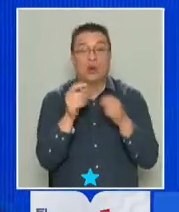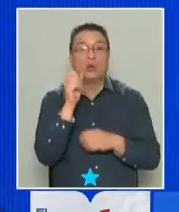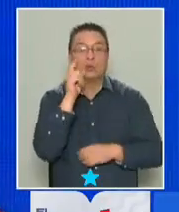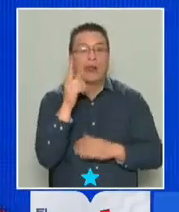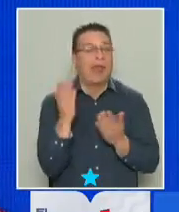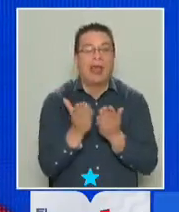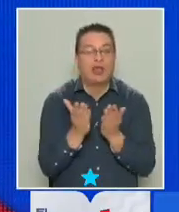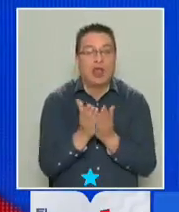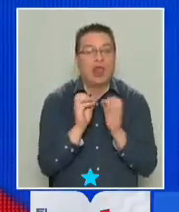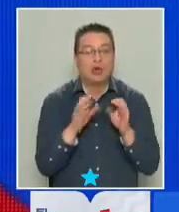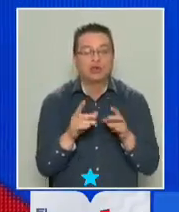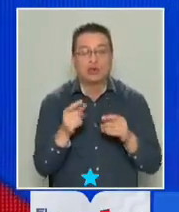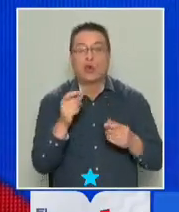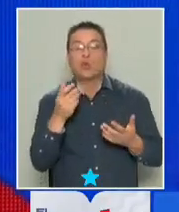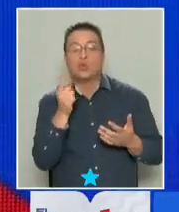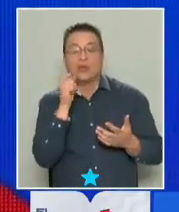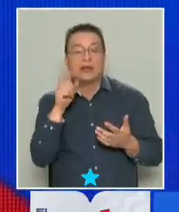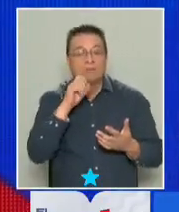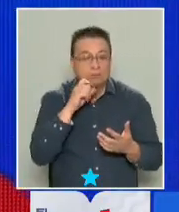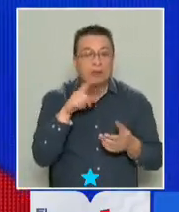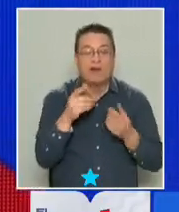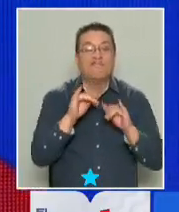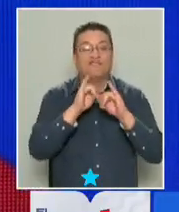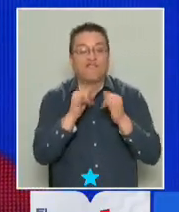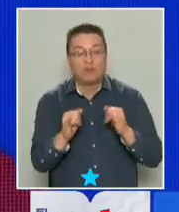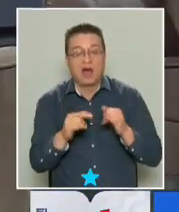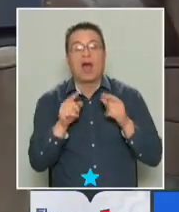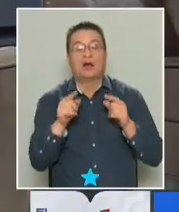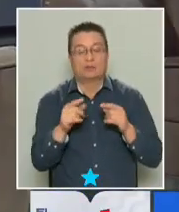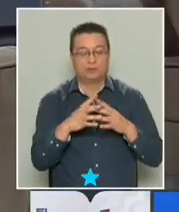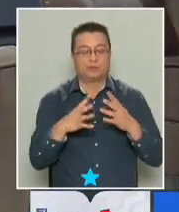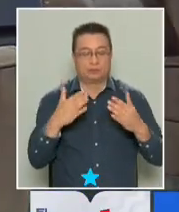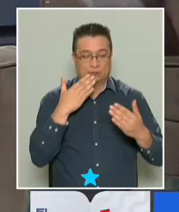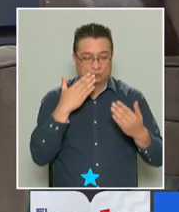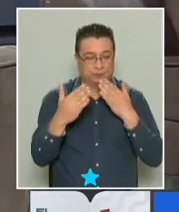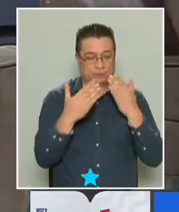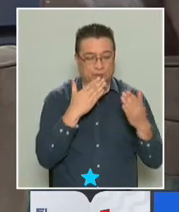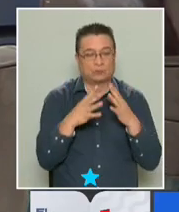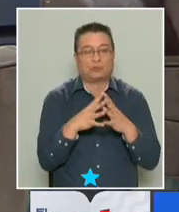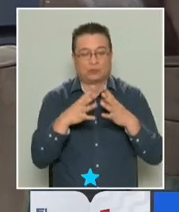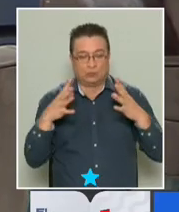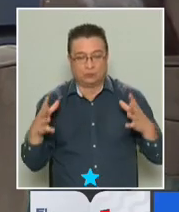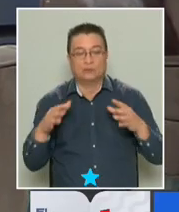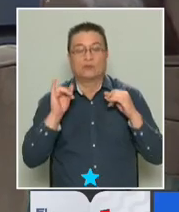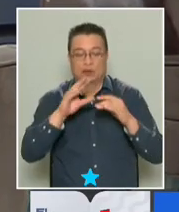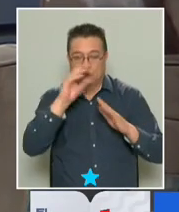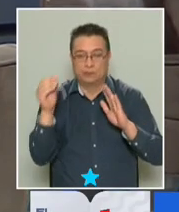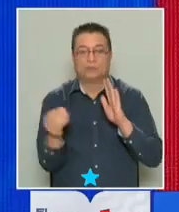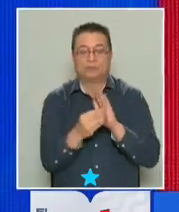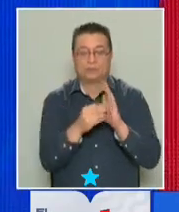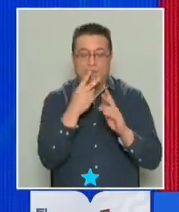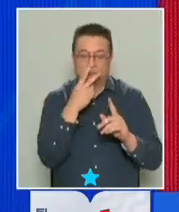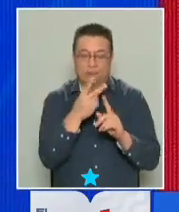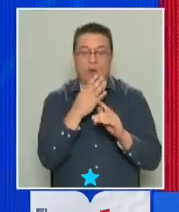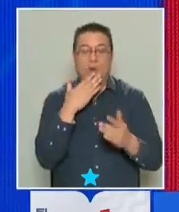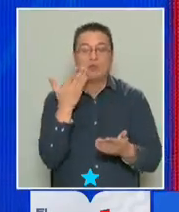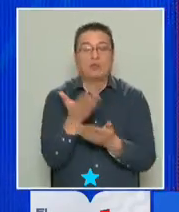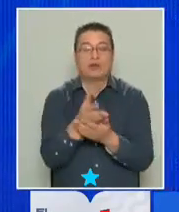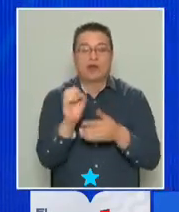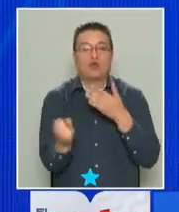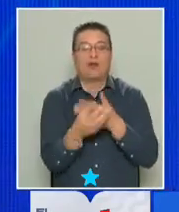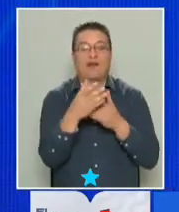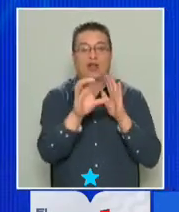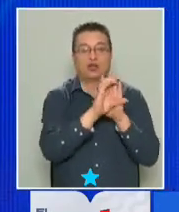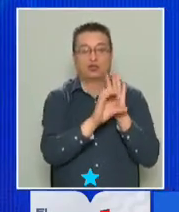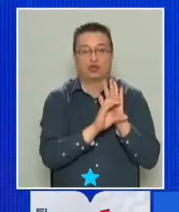quién es de qué forma eso también ha sido ampliamente discutido y está en la mira de lo que va a hacer esta propuesta nueva constitución